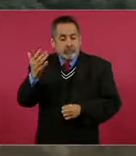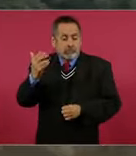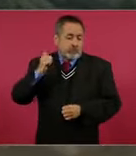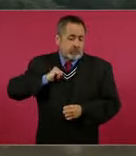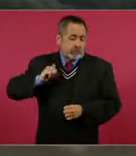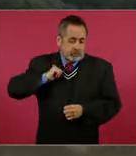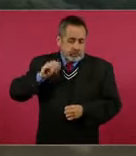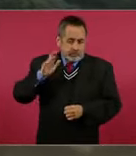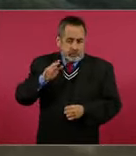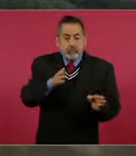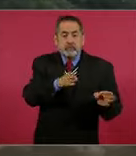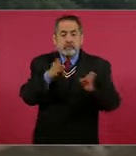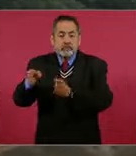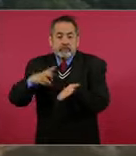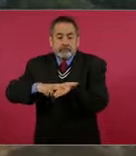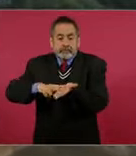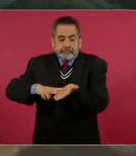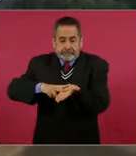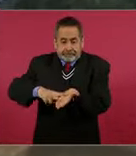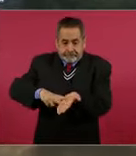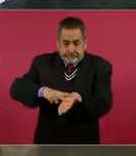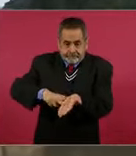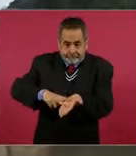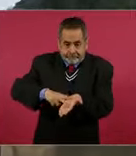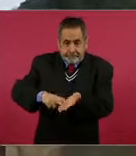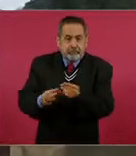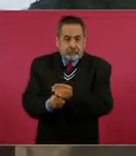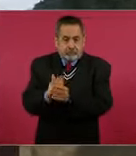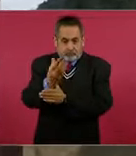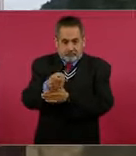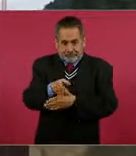1950, y el verde es el nuevo,